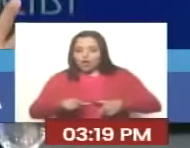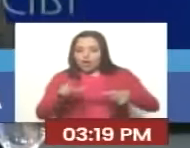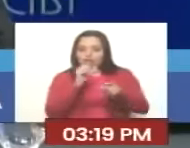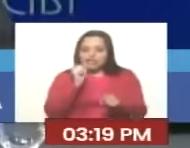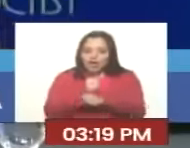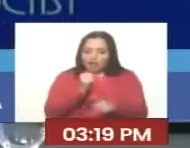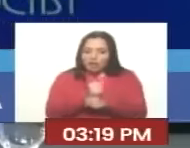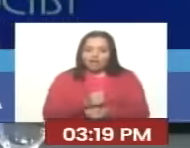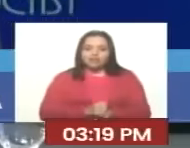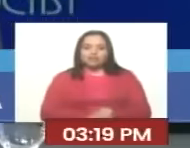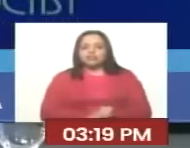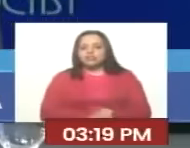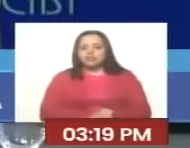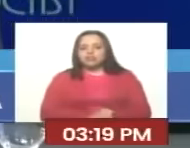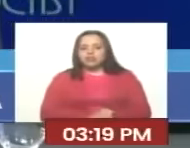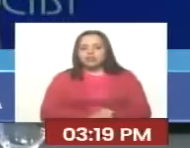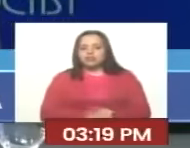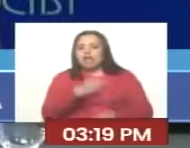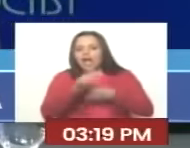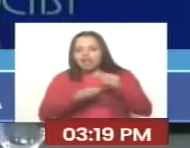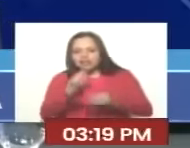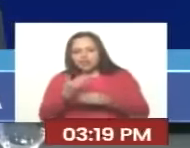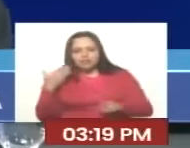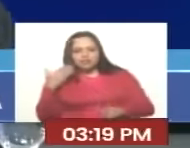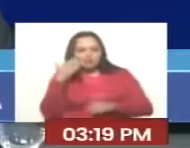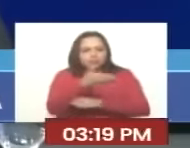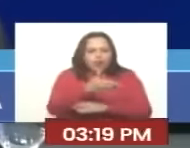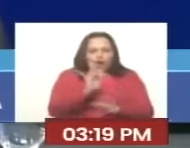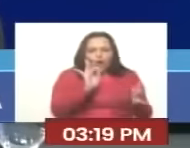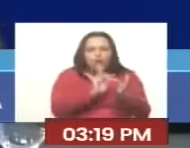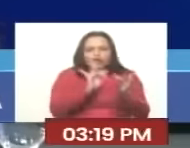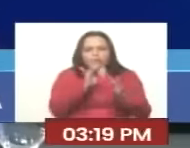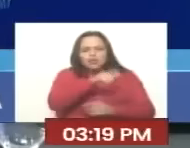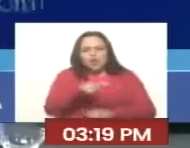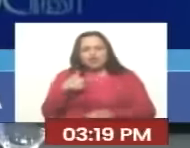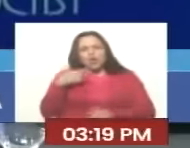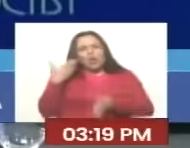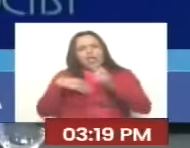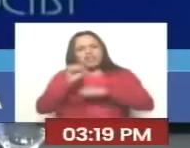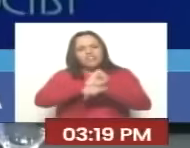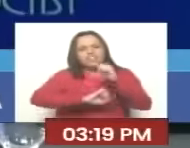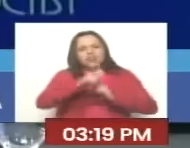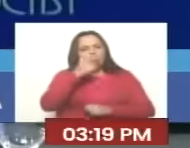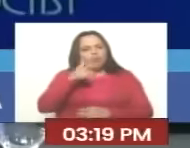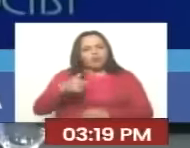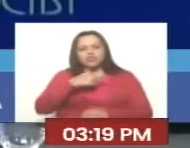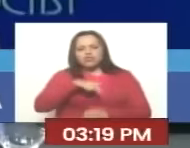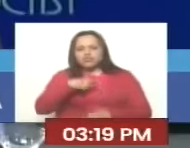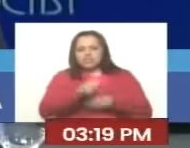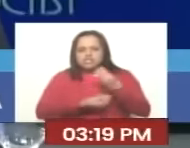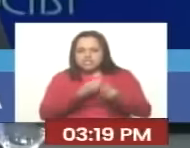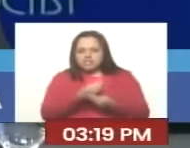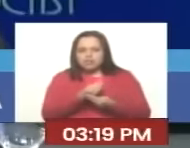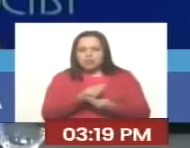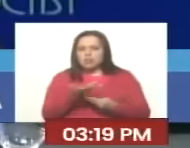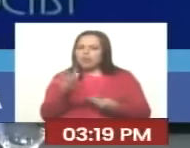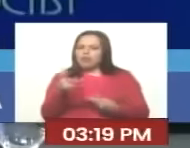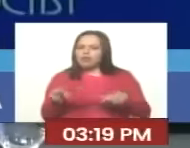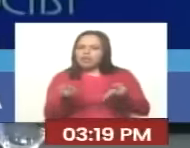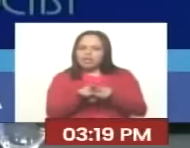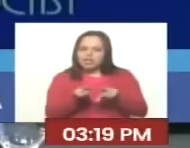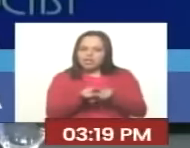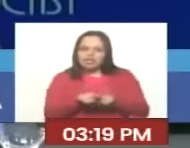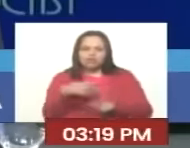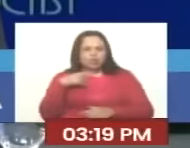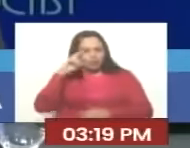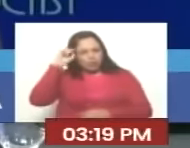entre comillas, para acercarse a la gente. Cuando fui defensor del pueblo, nosotros hicimos algo parecido. Se llamaba, me